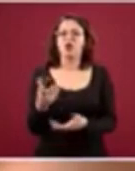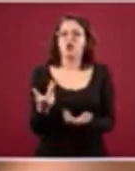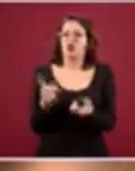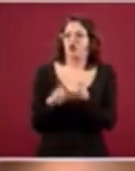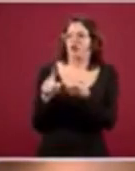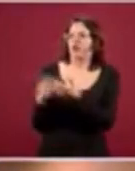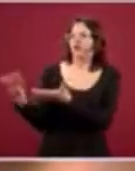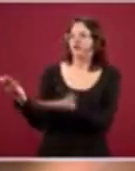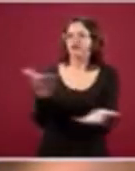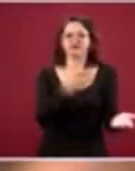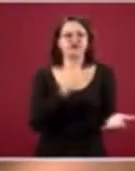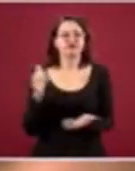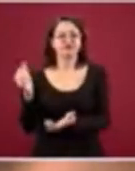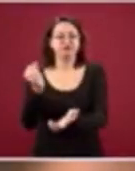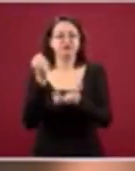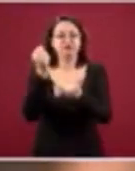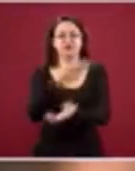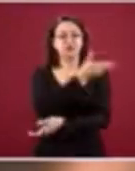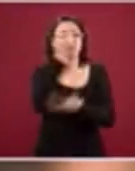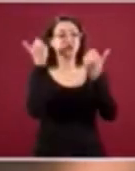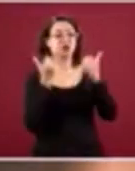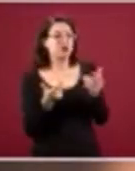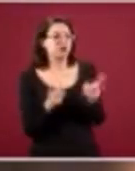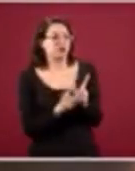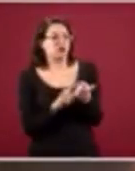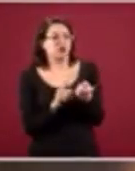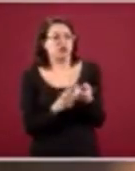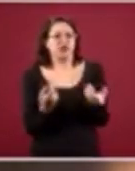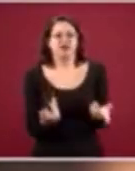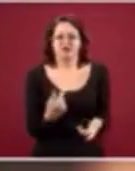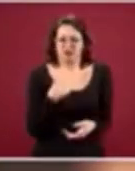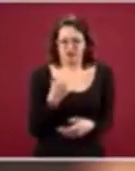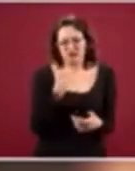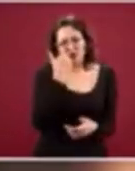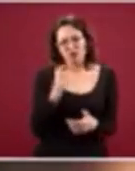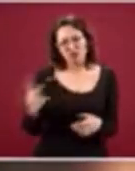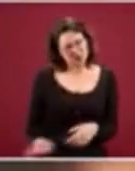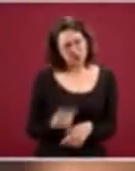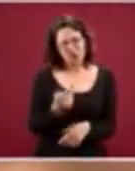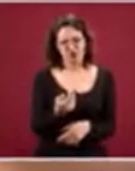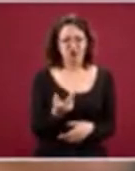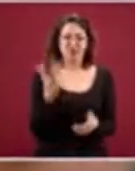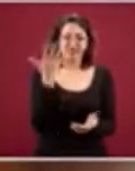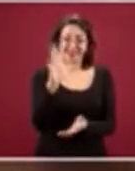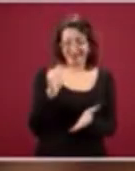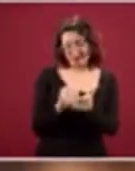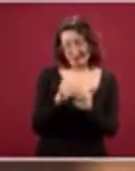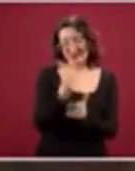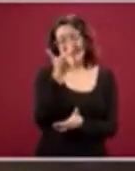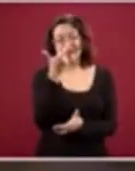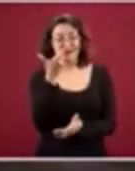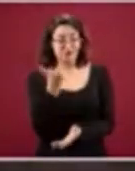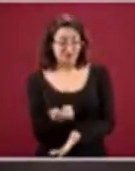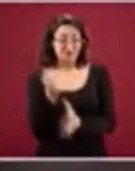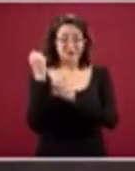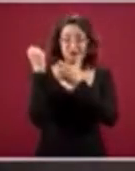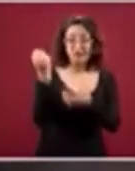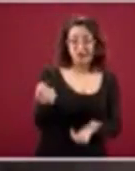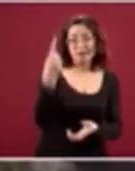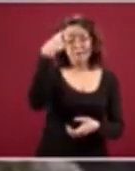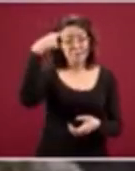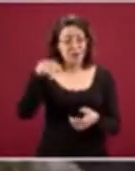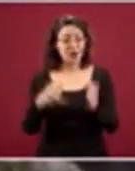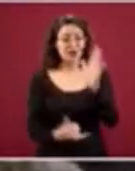obtener esos recursos. Preguntarle de dónde es que van a obtener esos 10 mil millones de pesos para